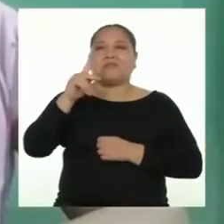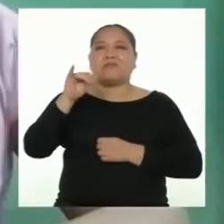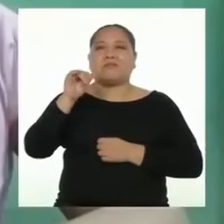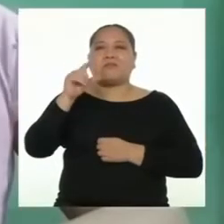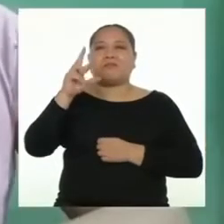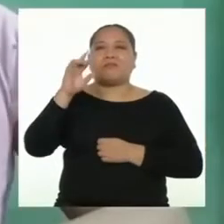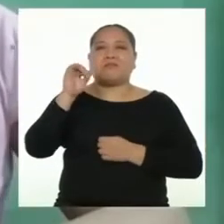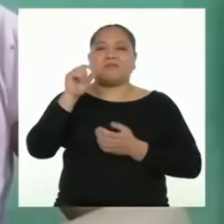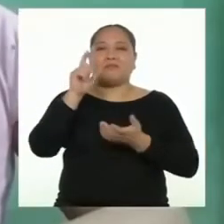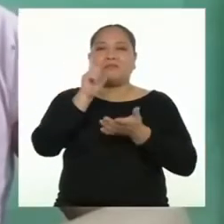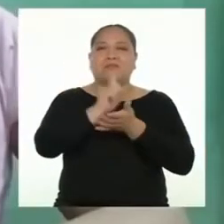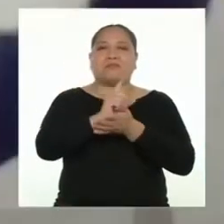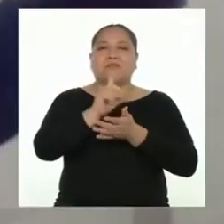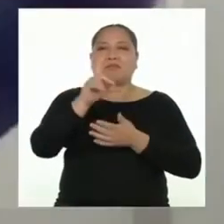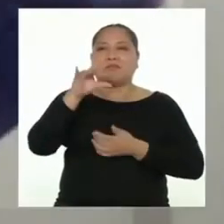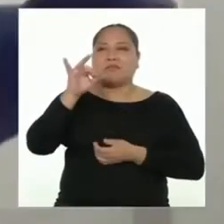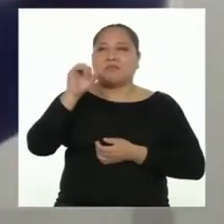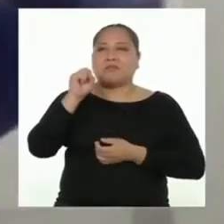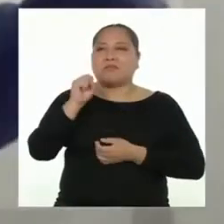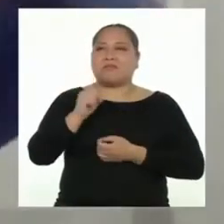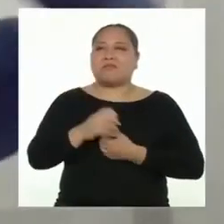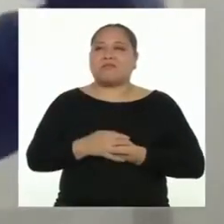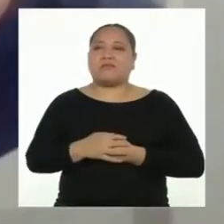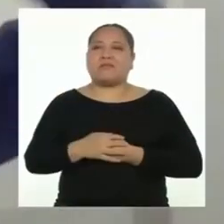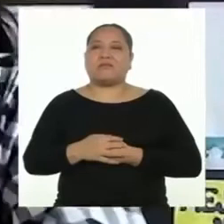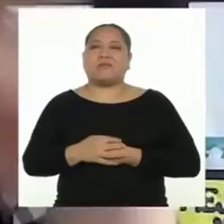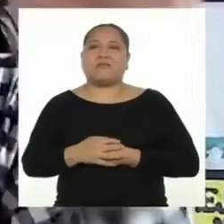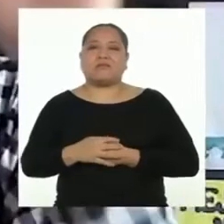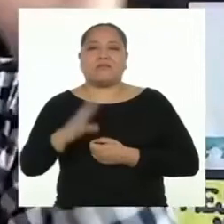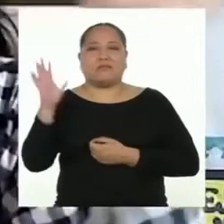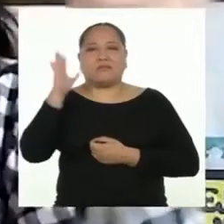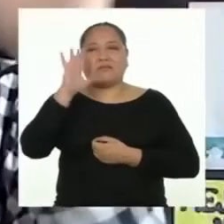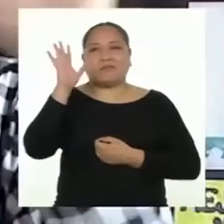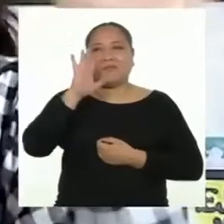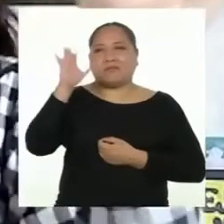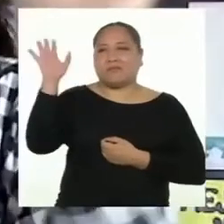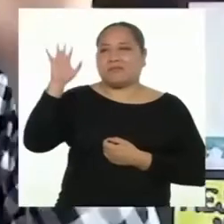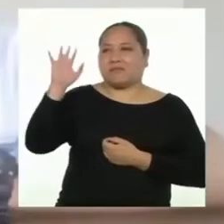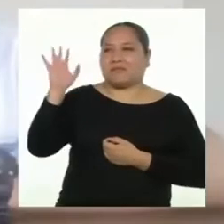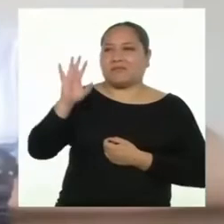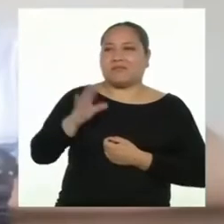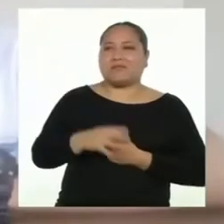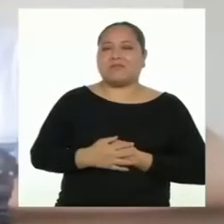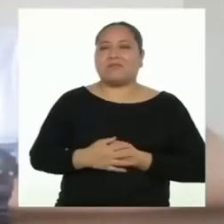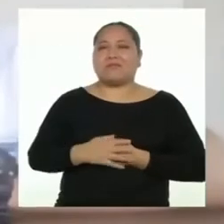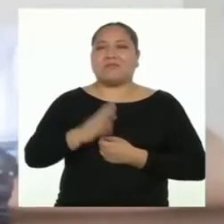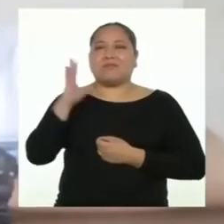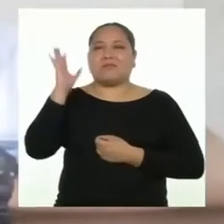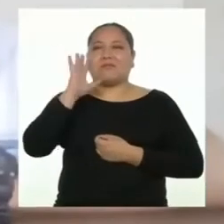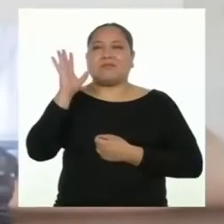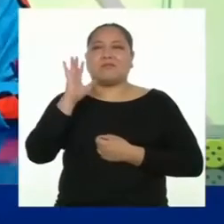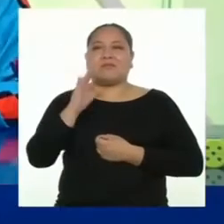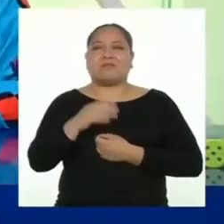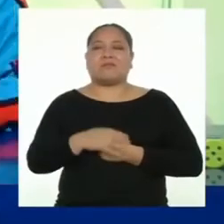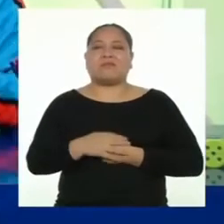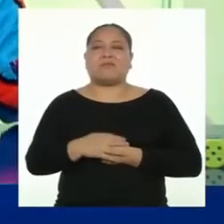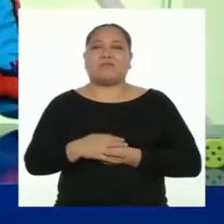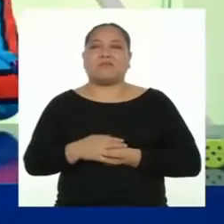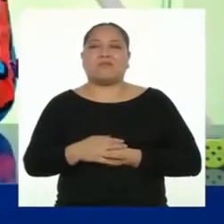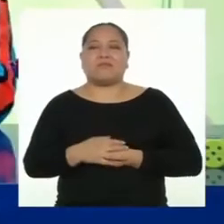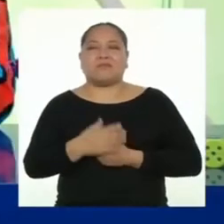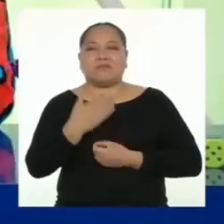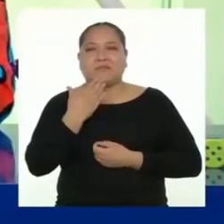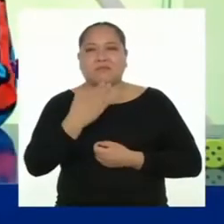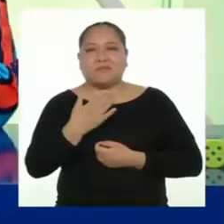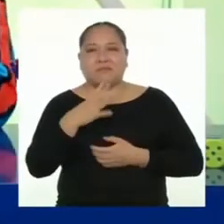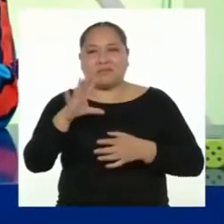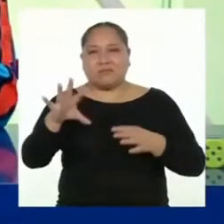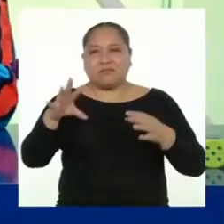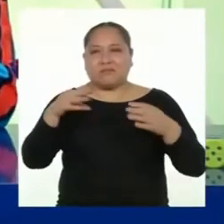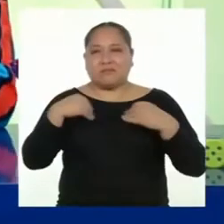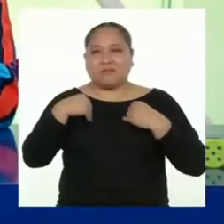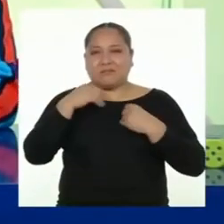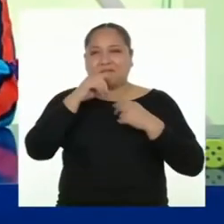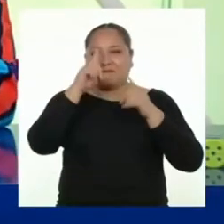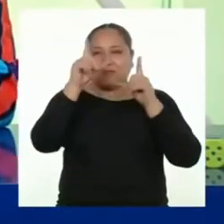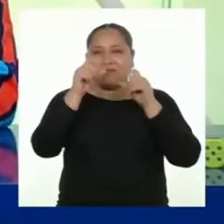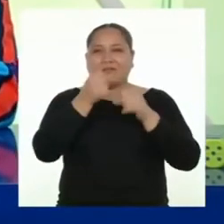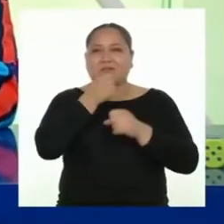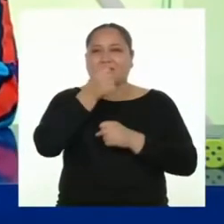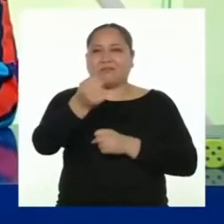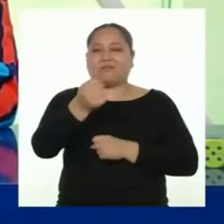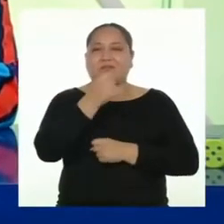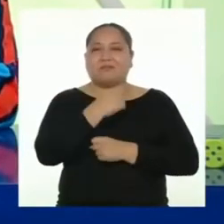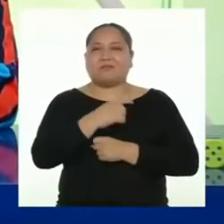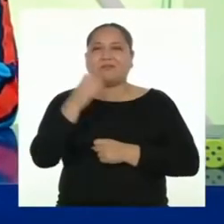¿cómo están? Hola Jonathan. Hola, Jonathan. Hola, Jonathan. Hola, Jonathan. Gracias por aceptar esta